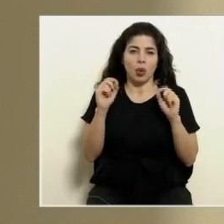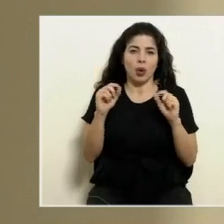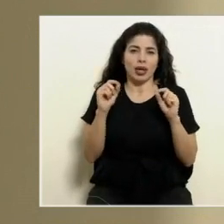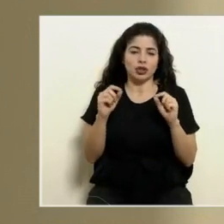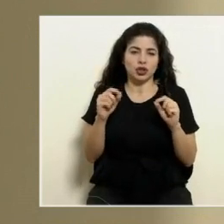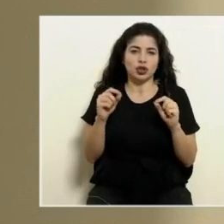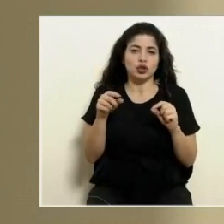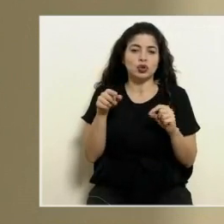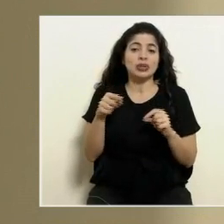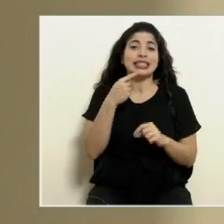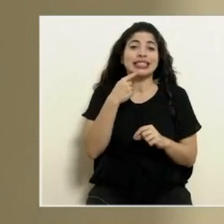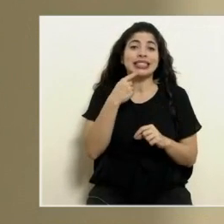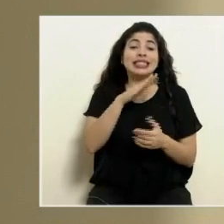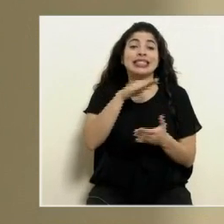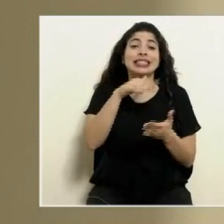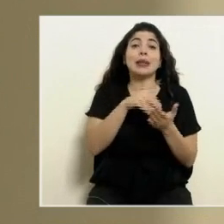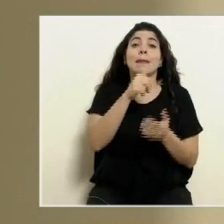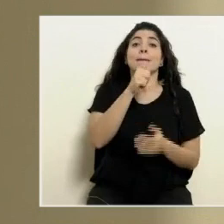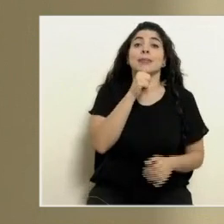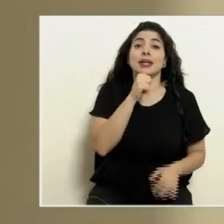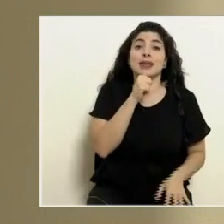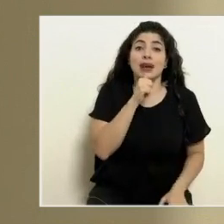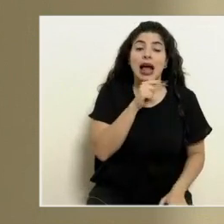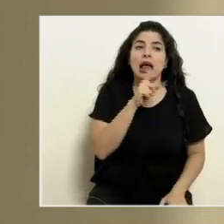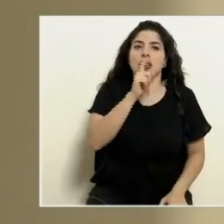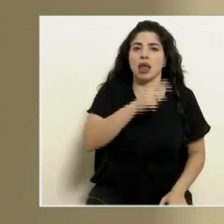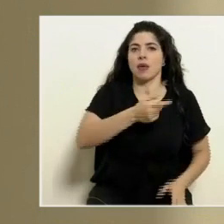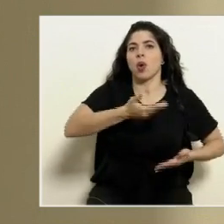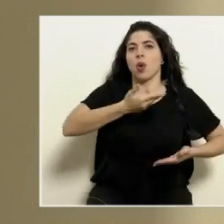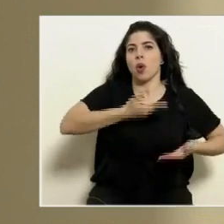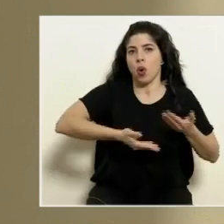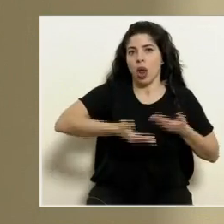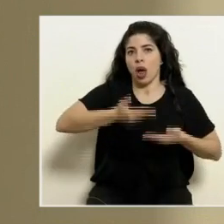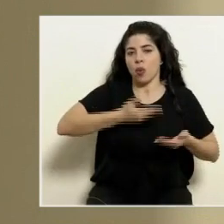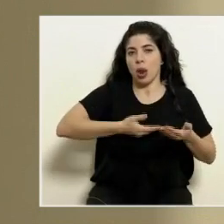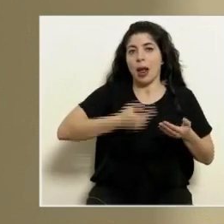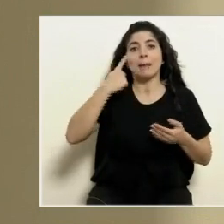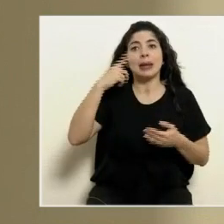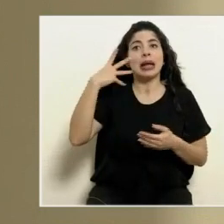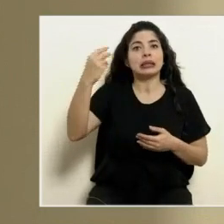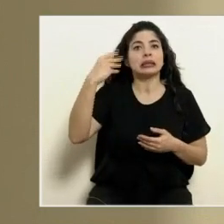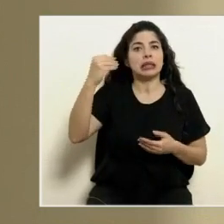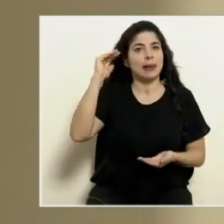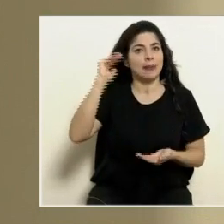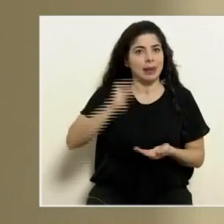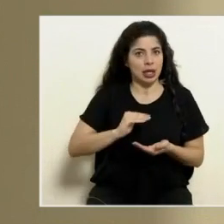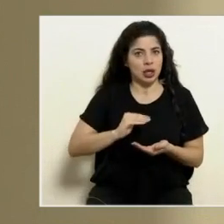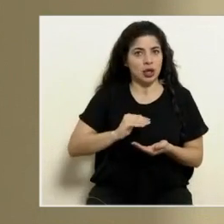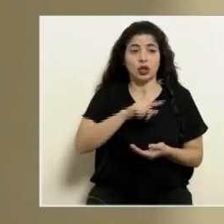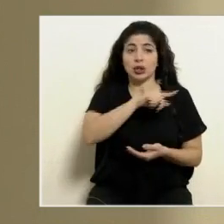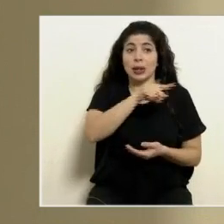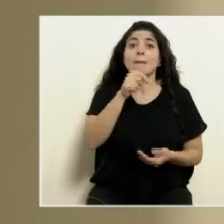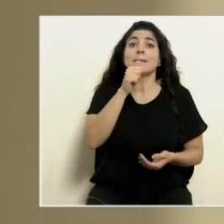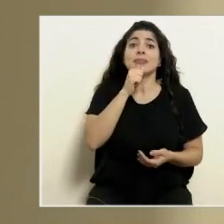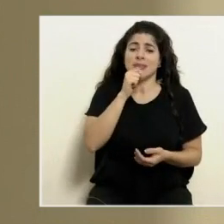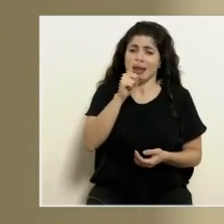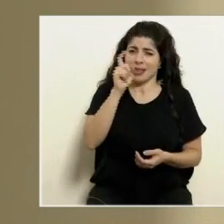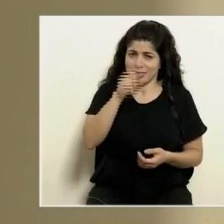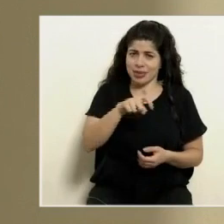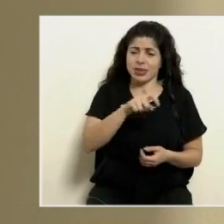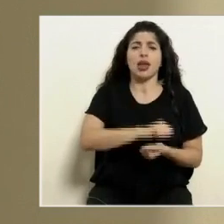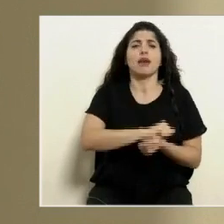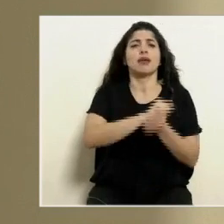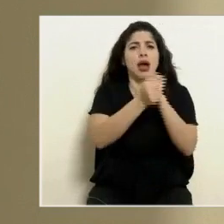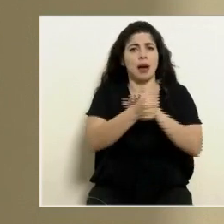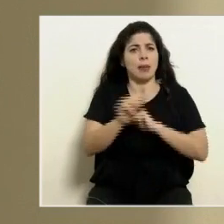justamente, la indicación es que los centros privados también deben colaborar en esta disminución de la movilidad y deben migrar en este tiempo a